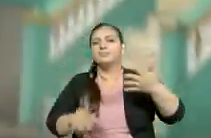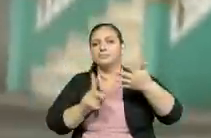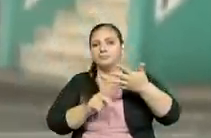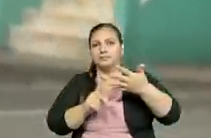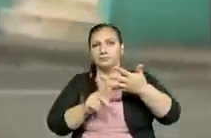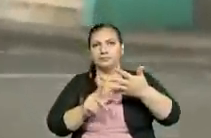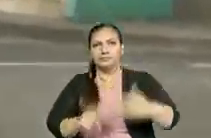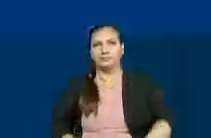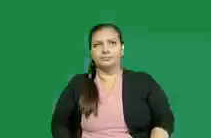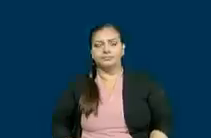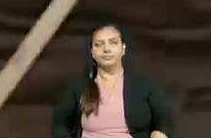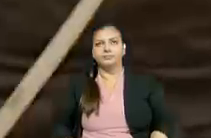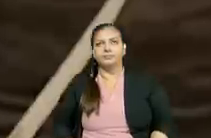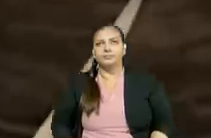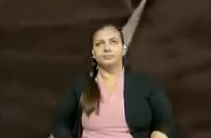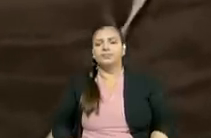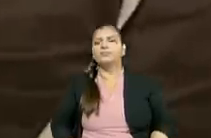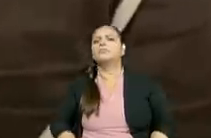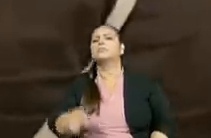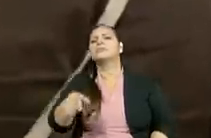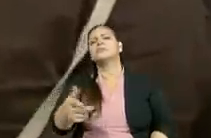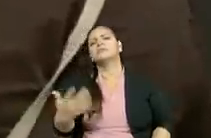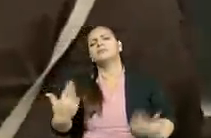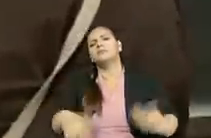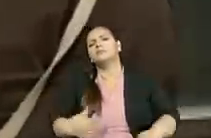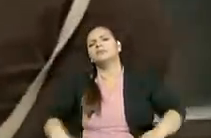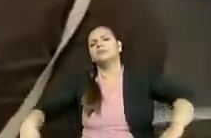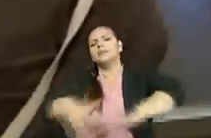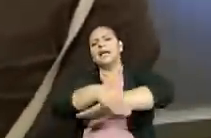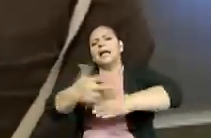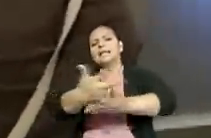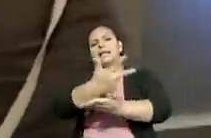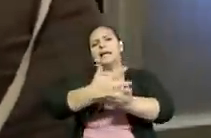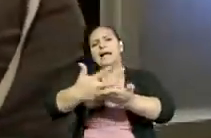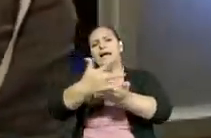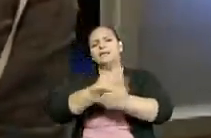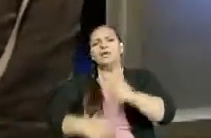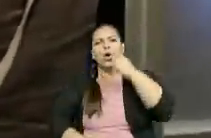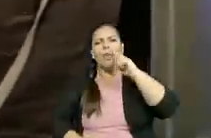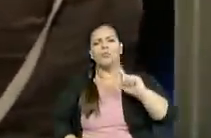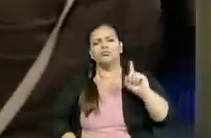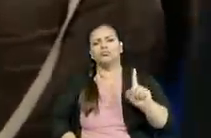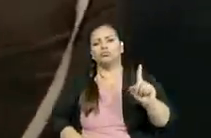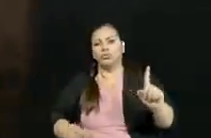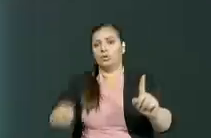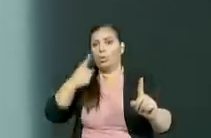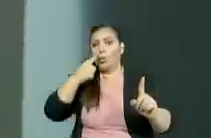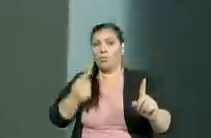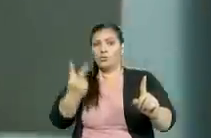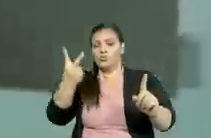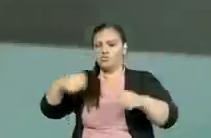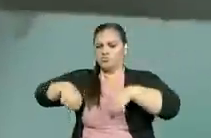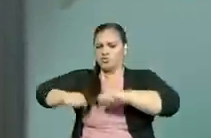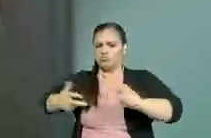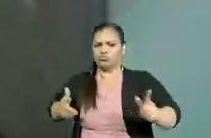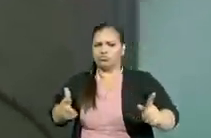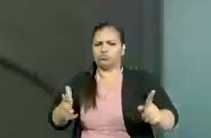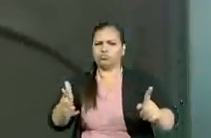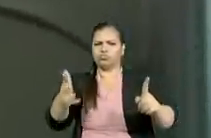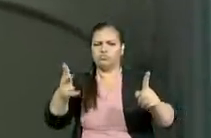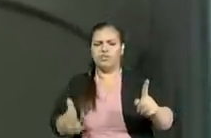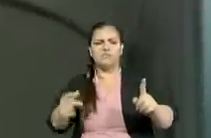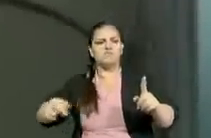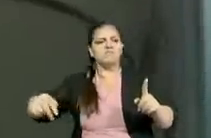comunidad peninsular. Además, delincuentes hirieron de bala a un hombre en la intersección de las calles Carchi y